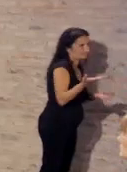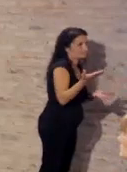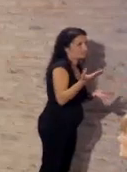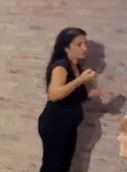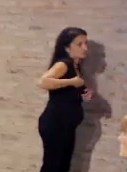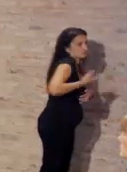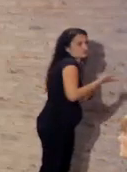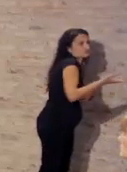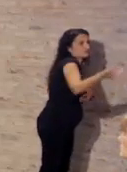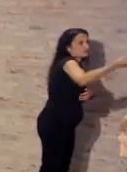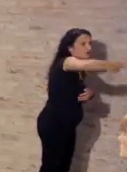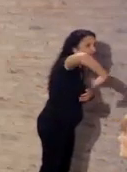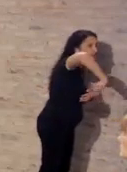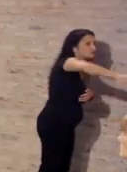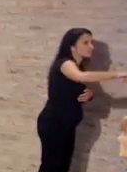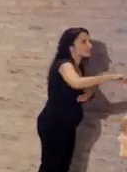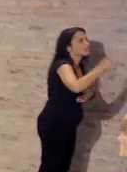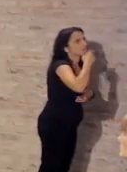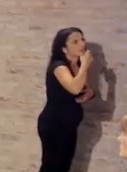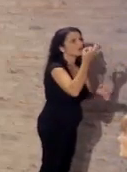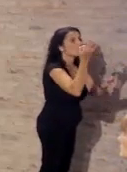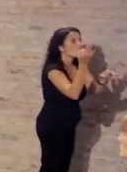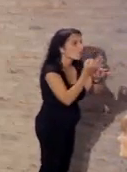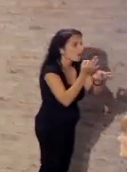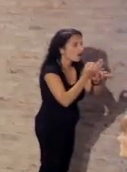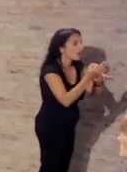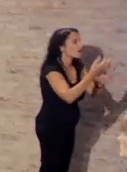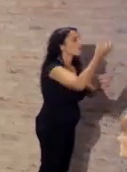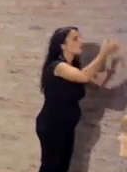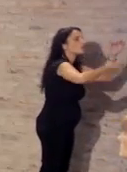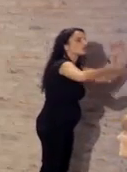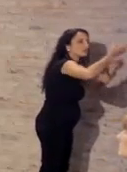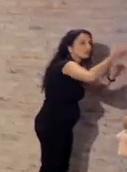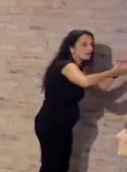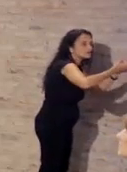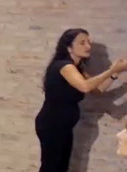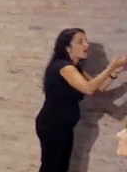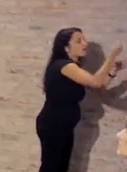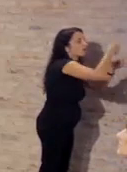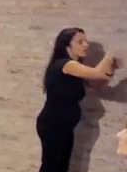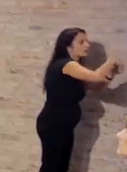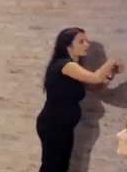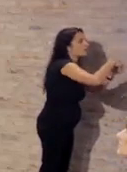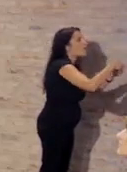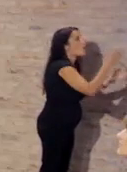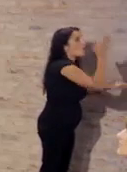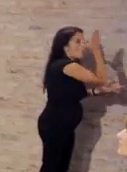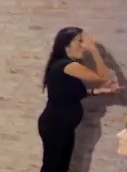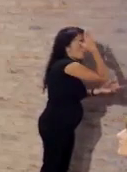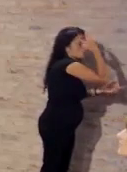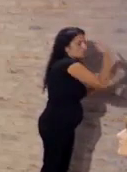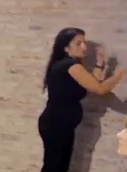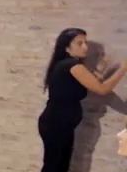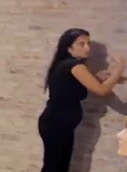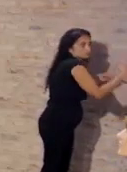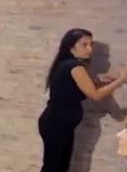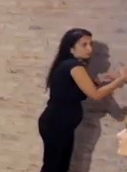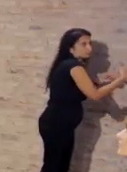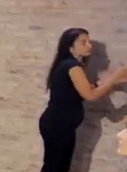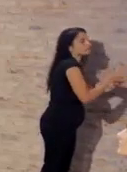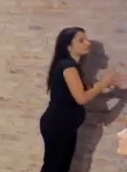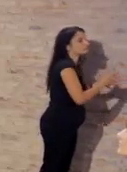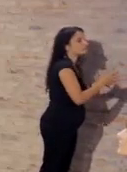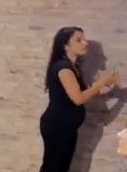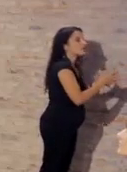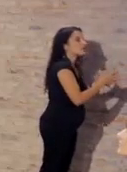sociedad que desde la escuela desde el poder judicial desde los Marcos culturales desde Cómo concebimos